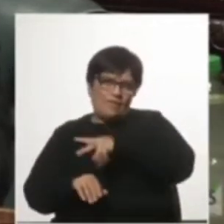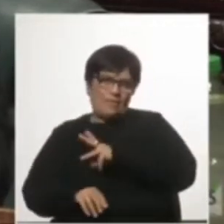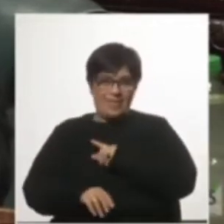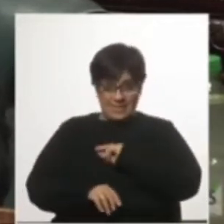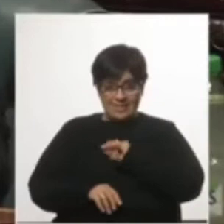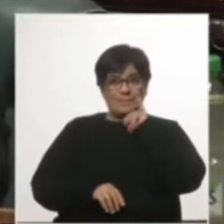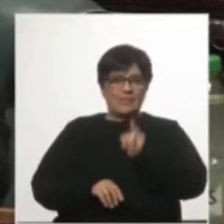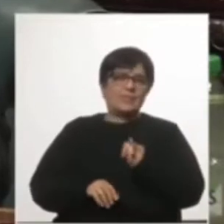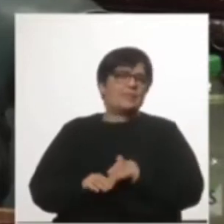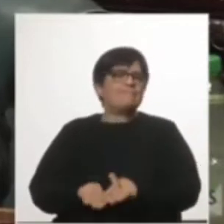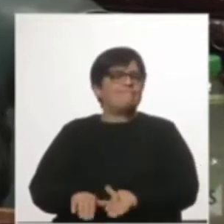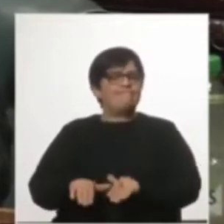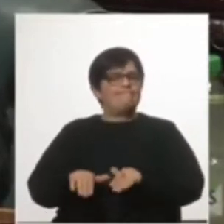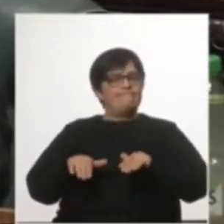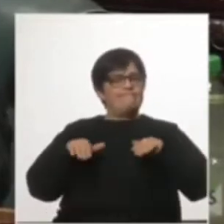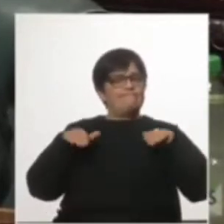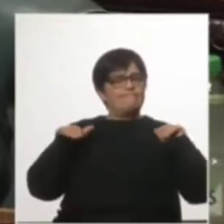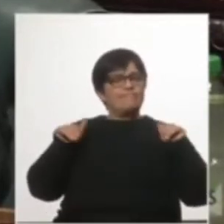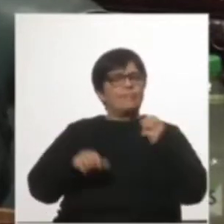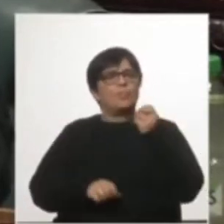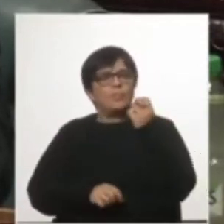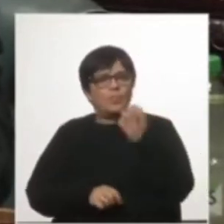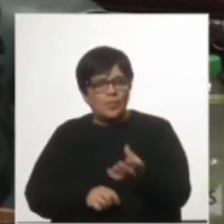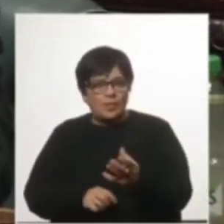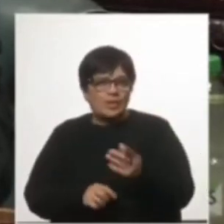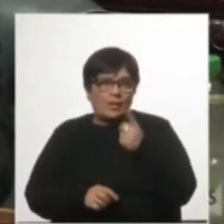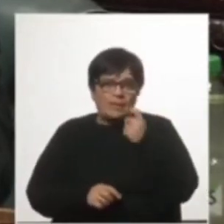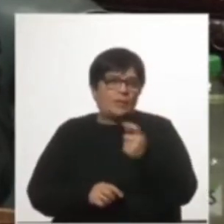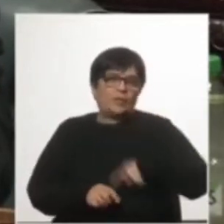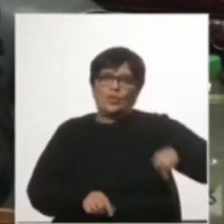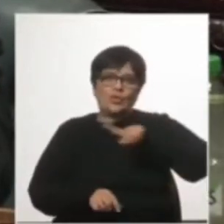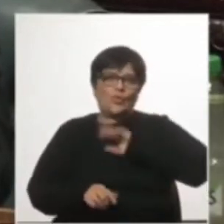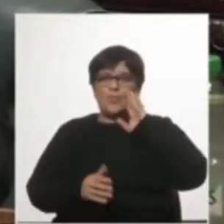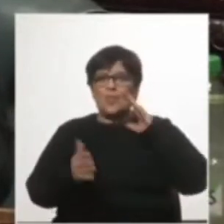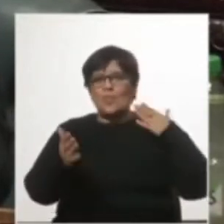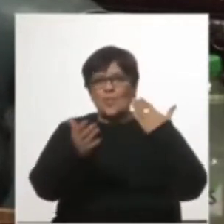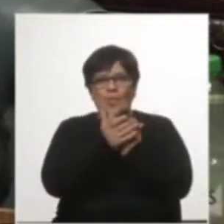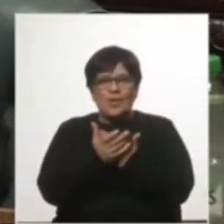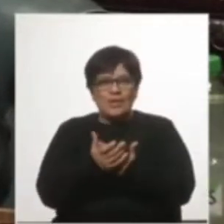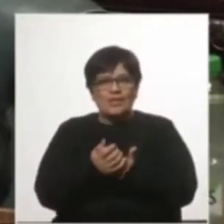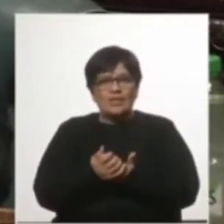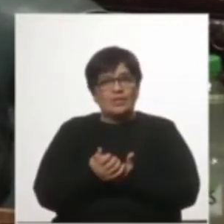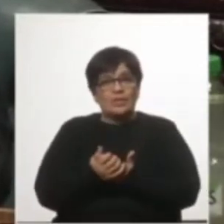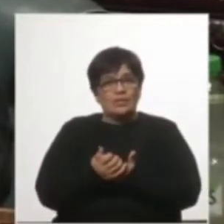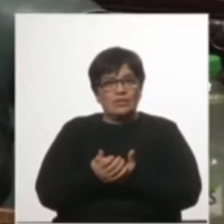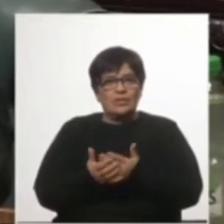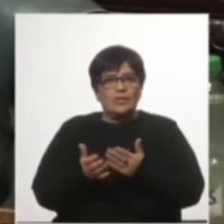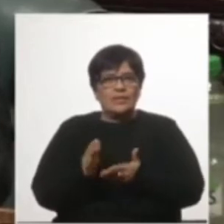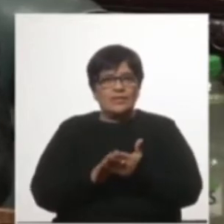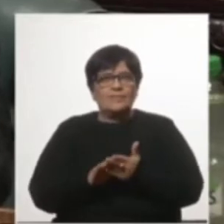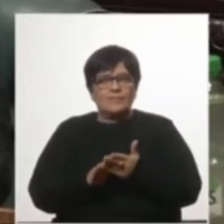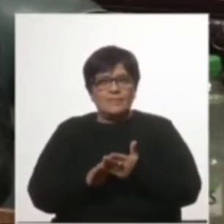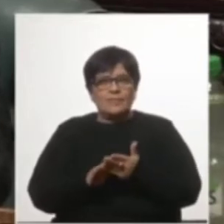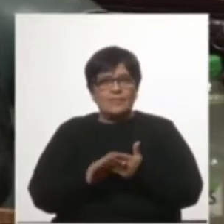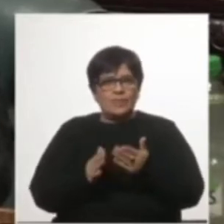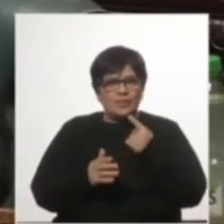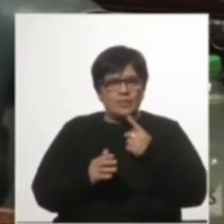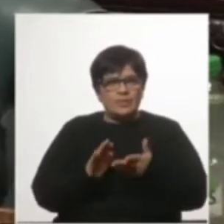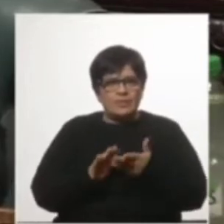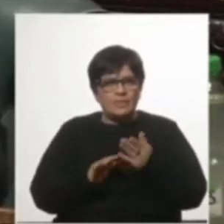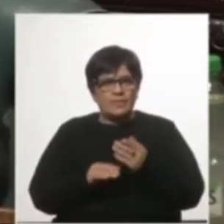tomar distancia porque sentíamos que había un planteo de parte del mundo científico y del GACH en